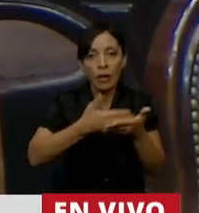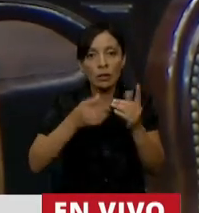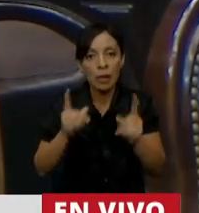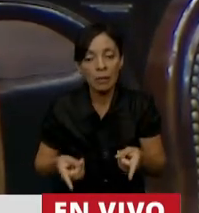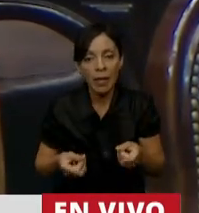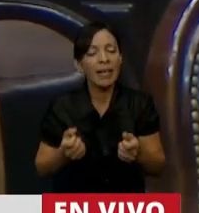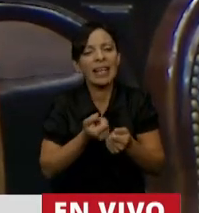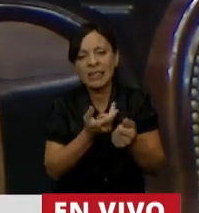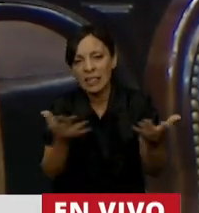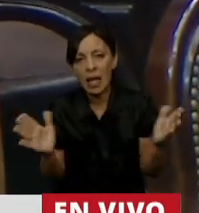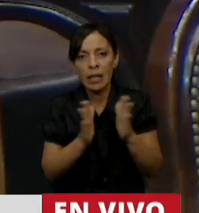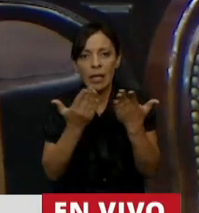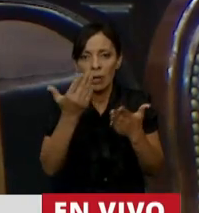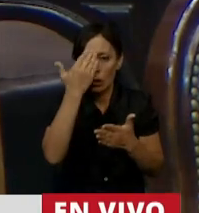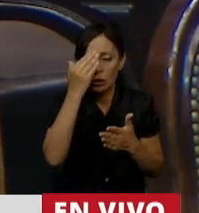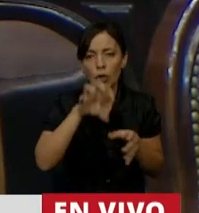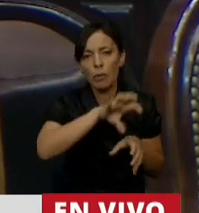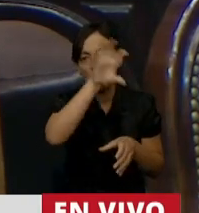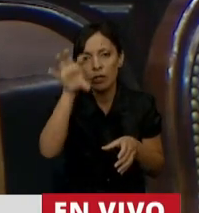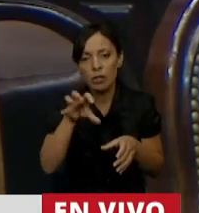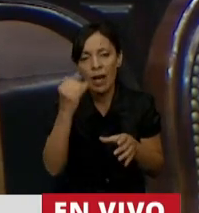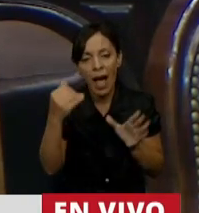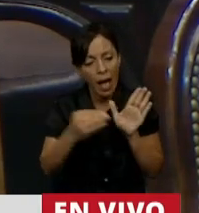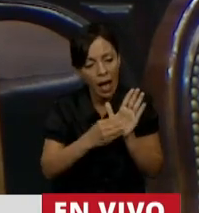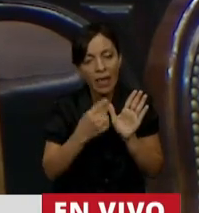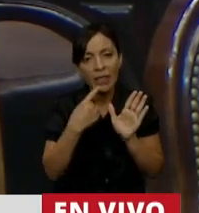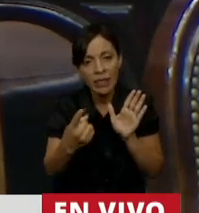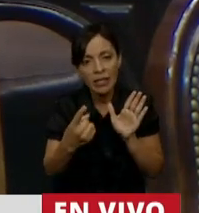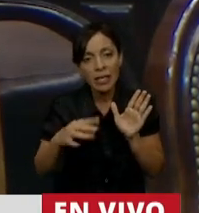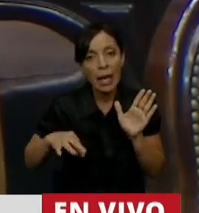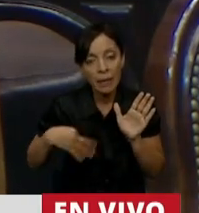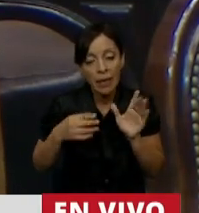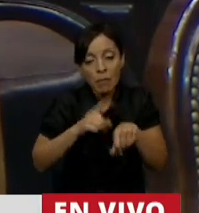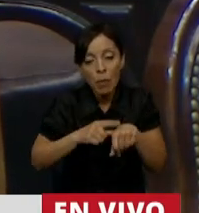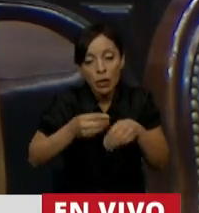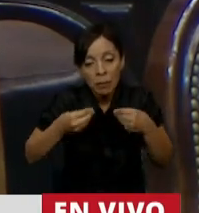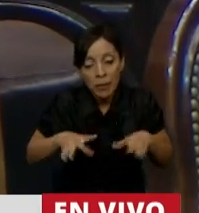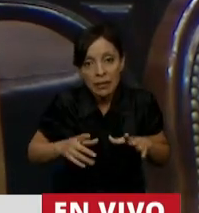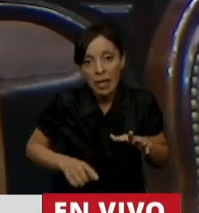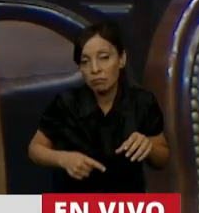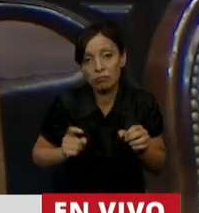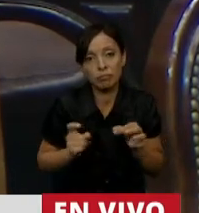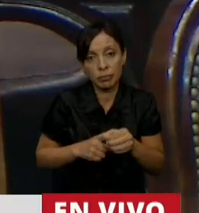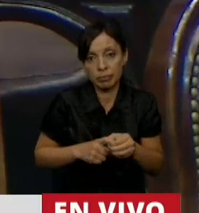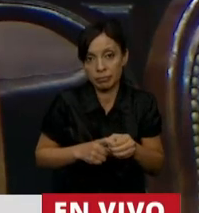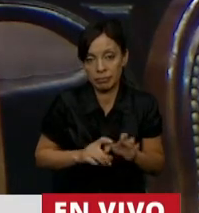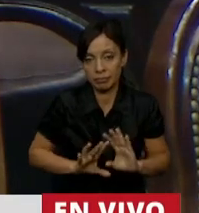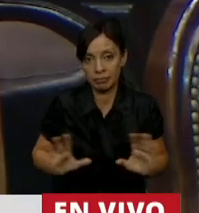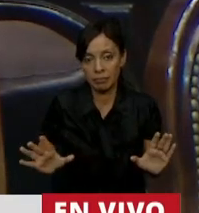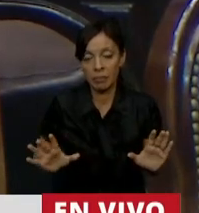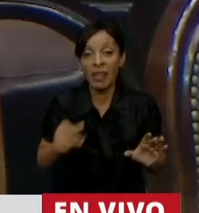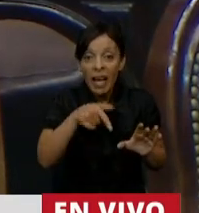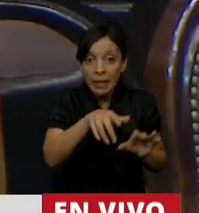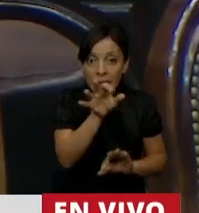las innumerables constituciones provinciales que defienden la vida desde la concepción. Y evidentemente con este